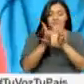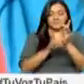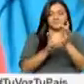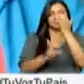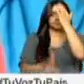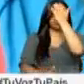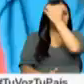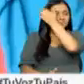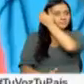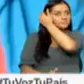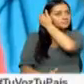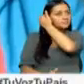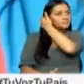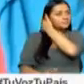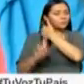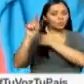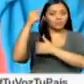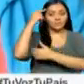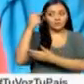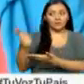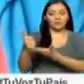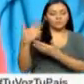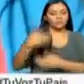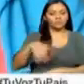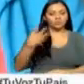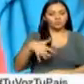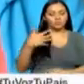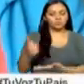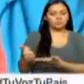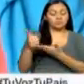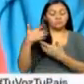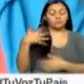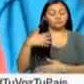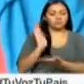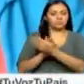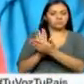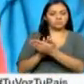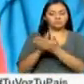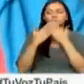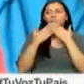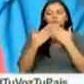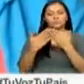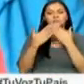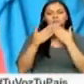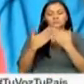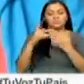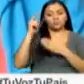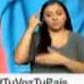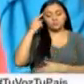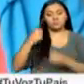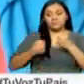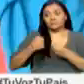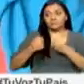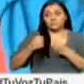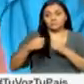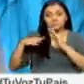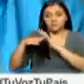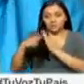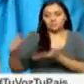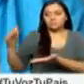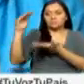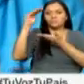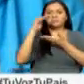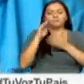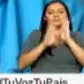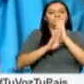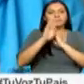El gobierno sí está ayudando y ha ayudado. Eso lo reconocemos muchísimo porque yo soy una de las que me ha apoyado.